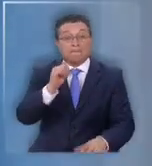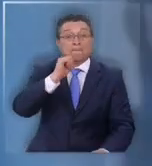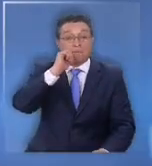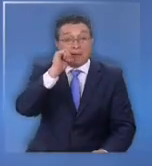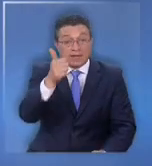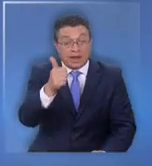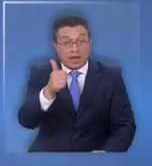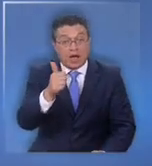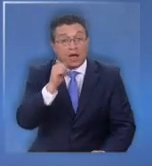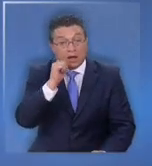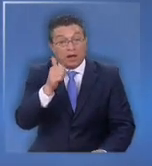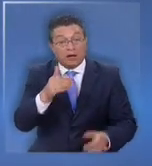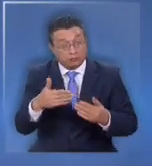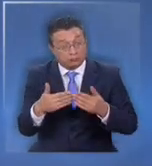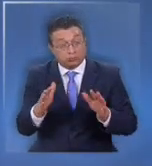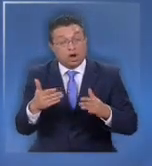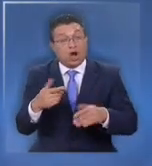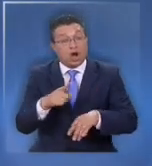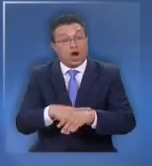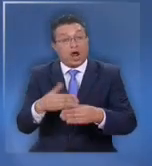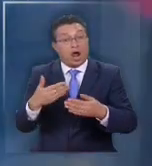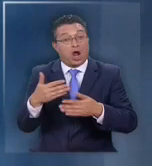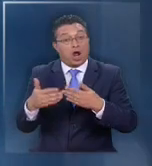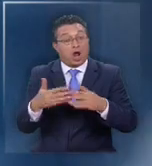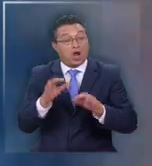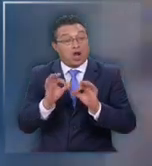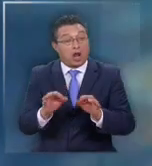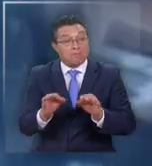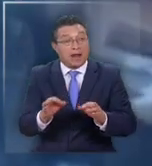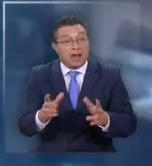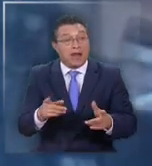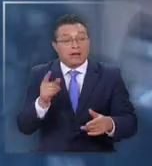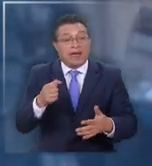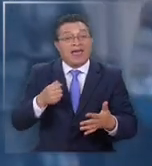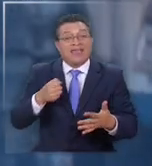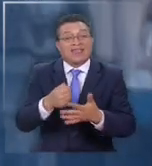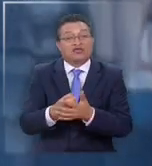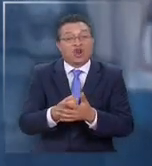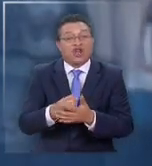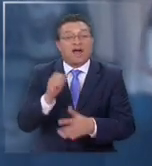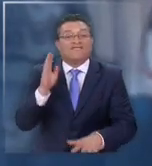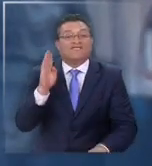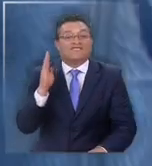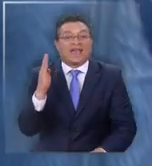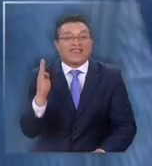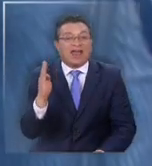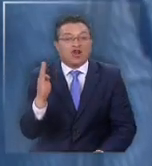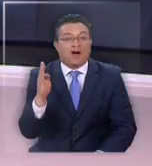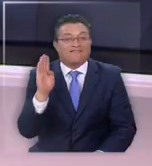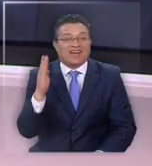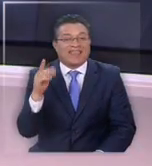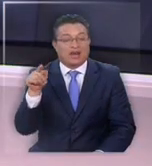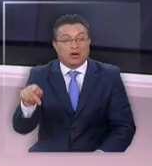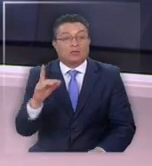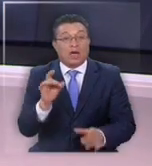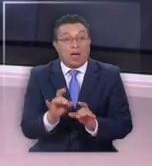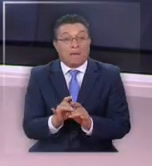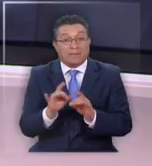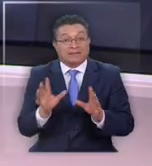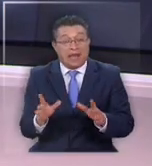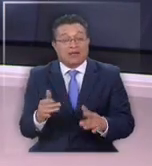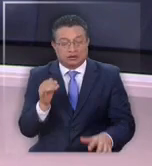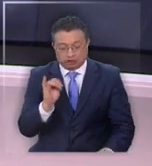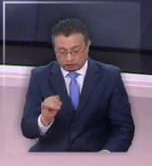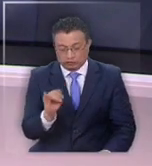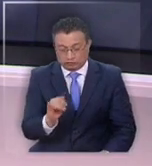mañana al horario normal que abre la red en la estación baquedano pero se abre en una condición especial que nos explica